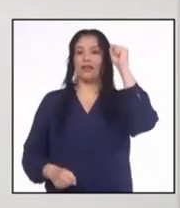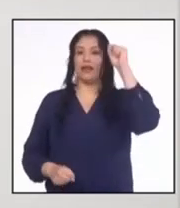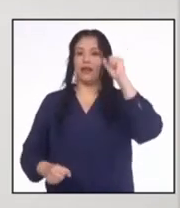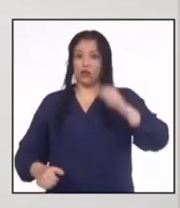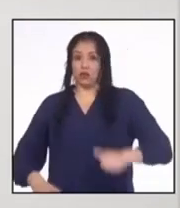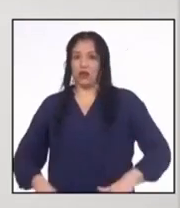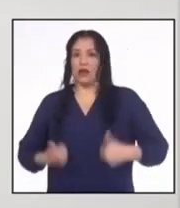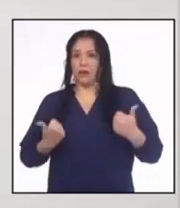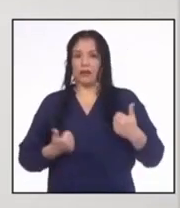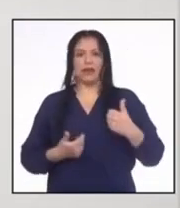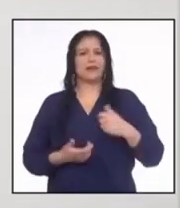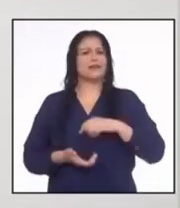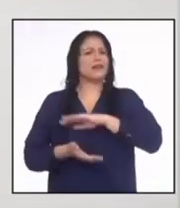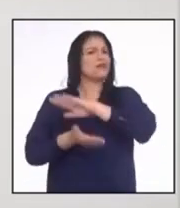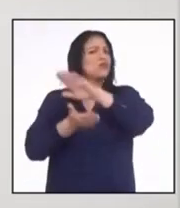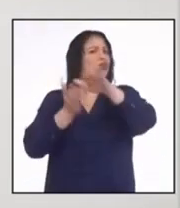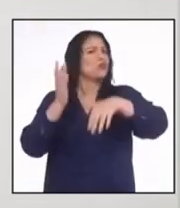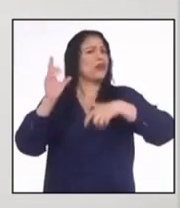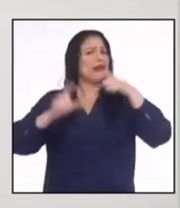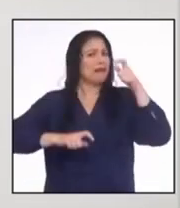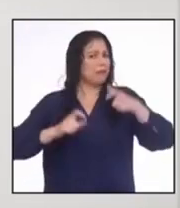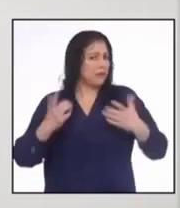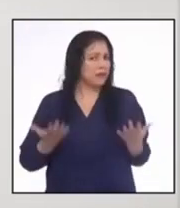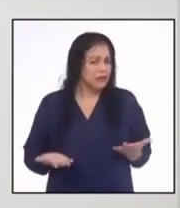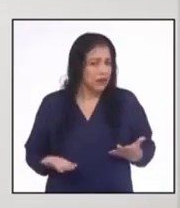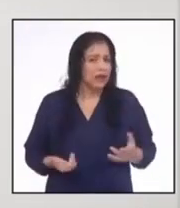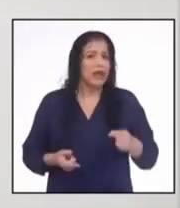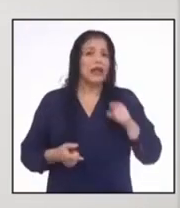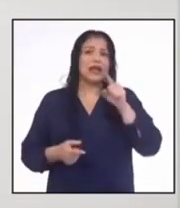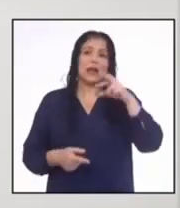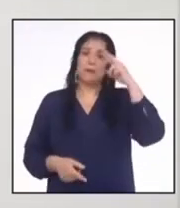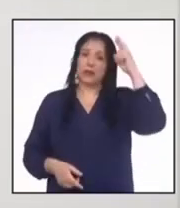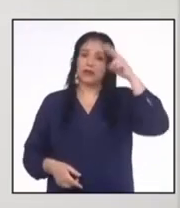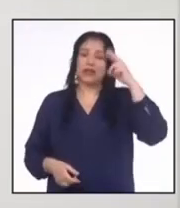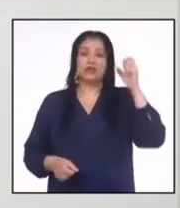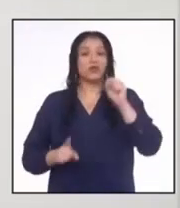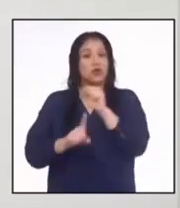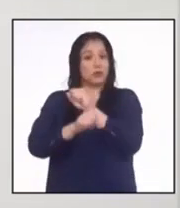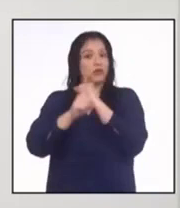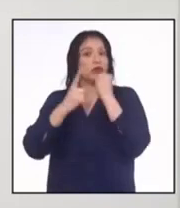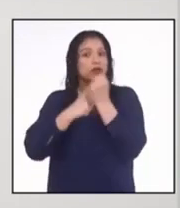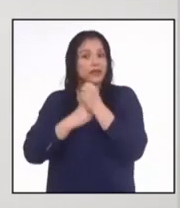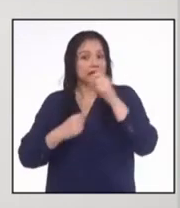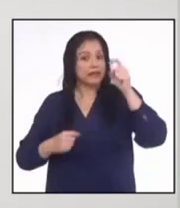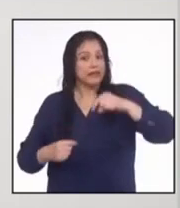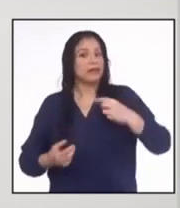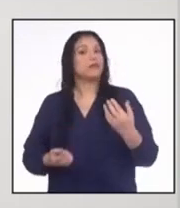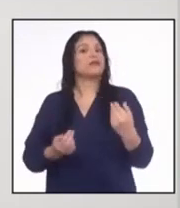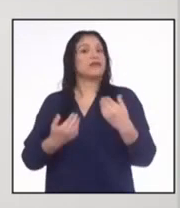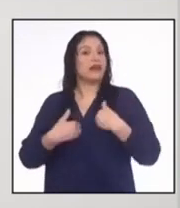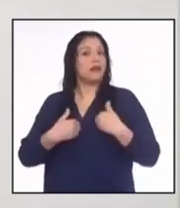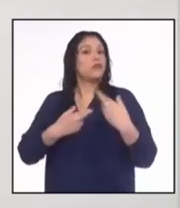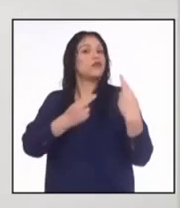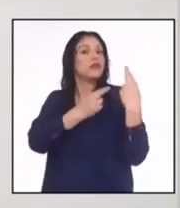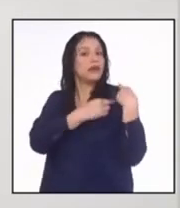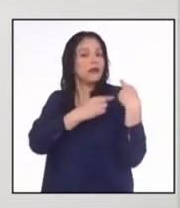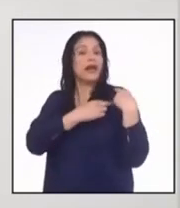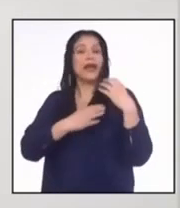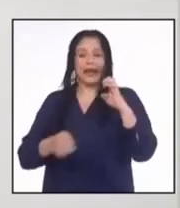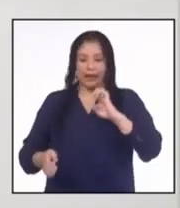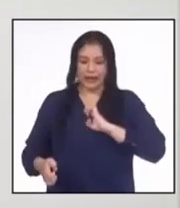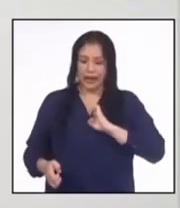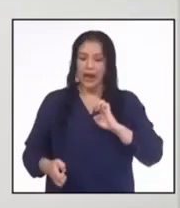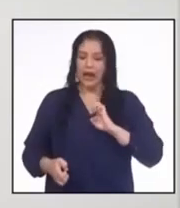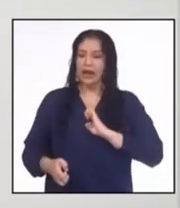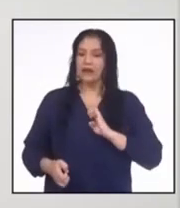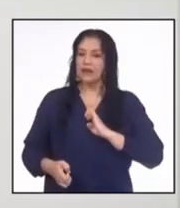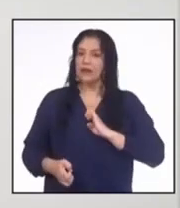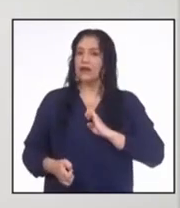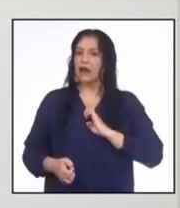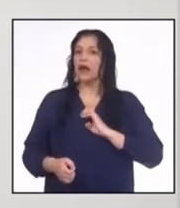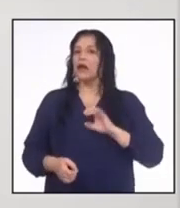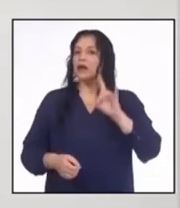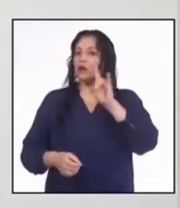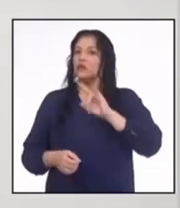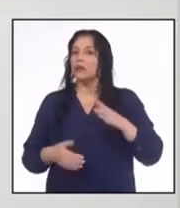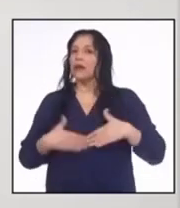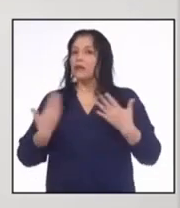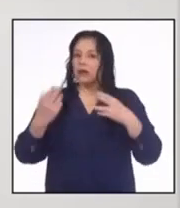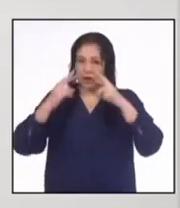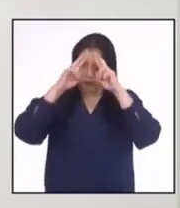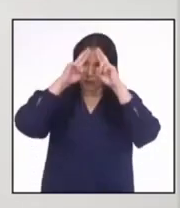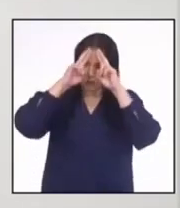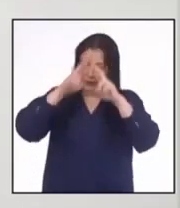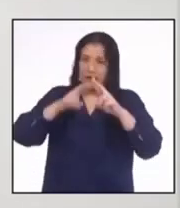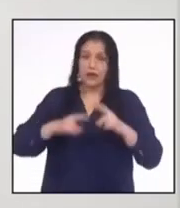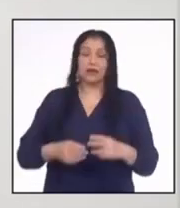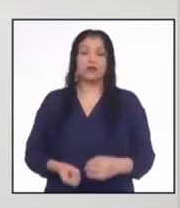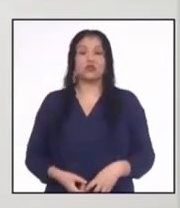un derecho universal y es por eso que como sociedad tenemos deberes y la ética nos sirve para respetarnos. Es